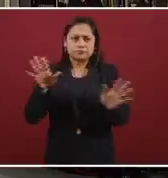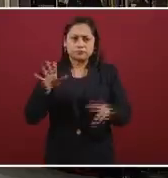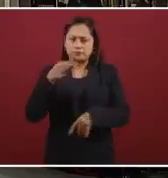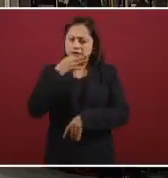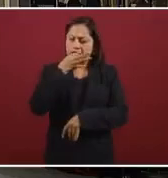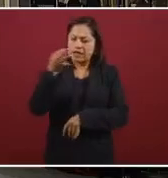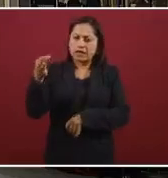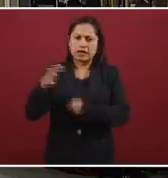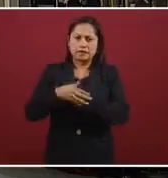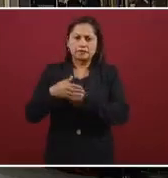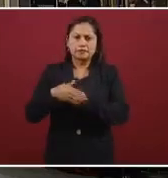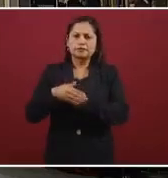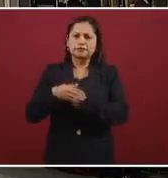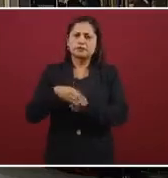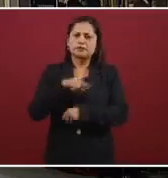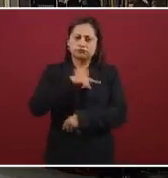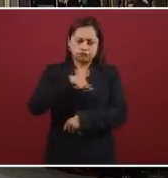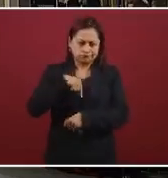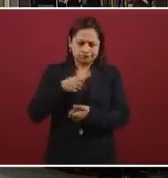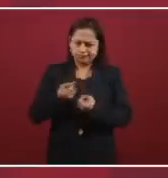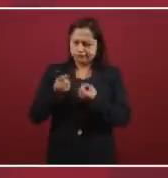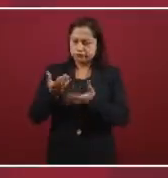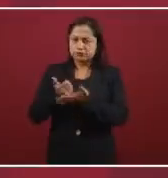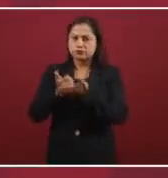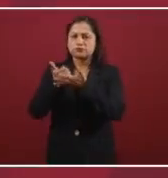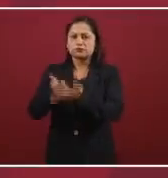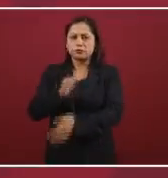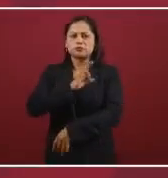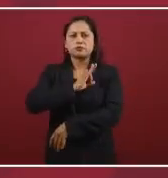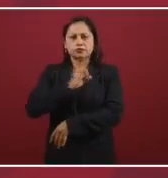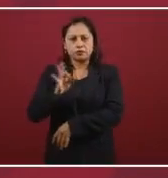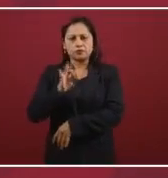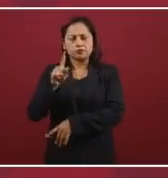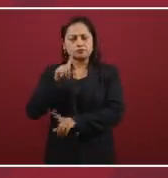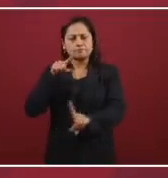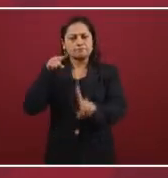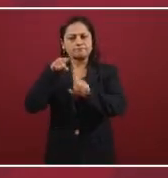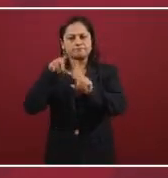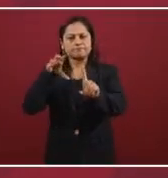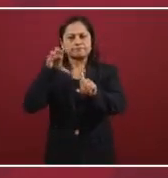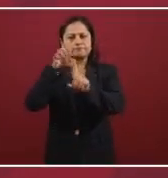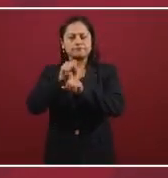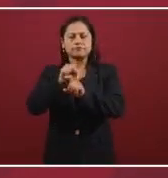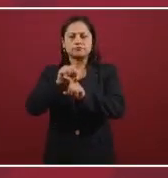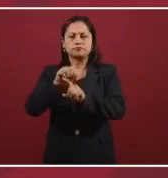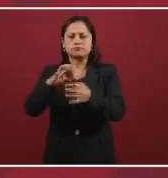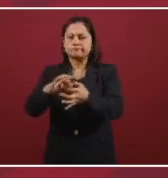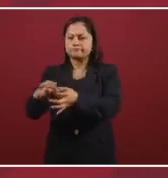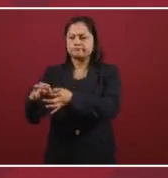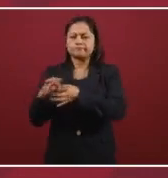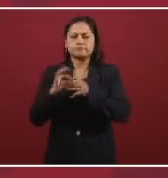la paz, la tranquilidad, la armonía en Venezuela,